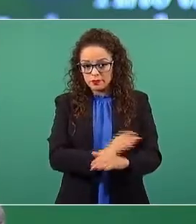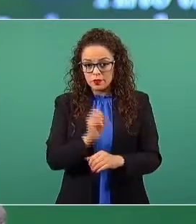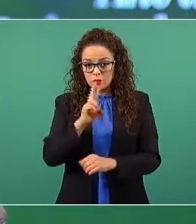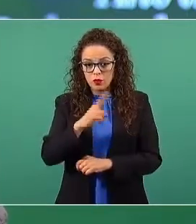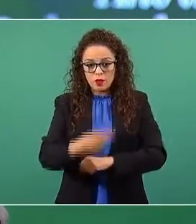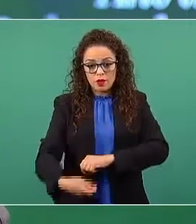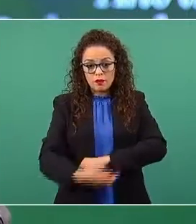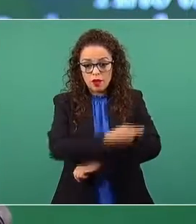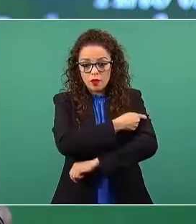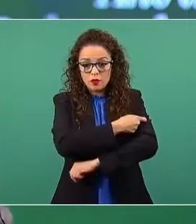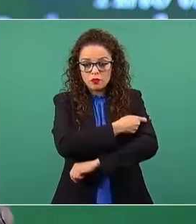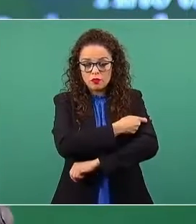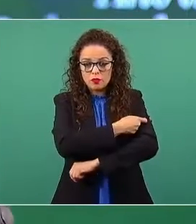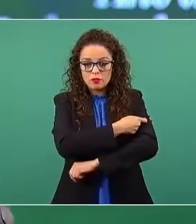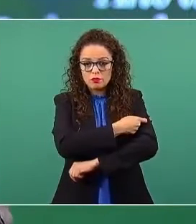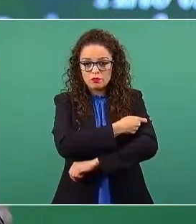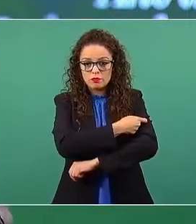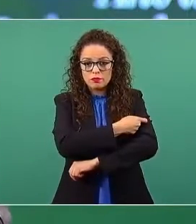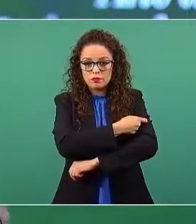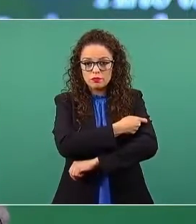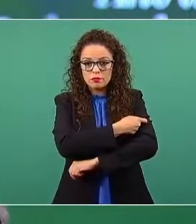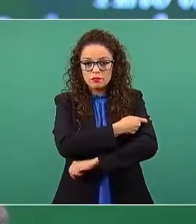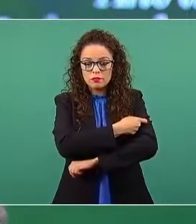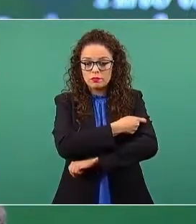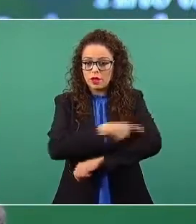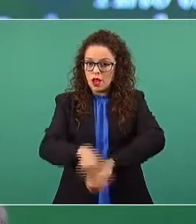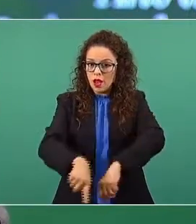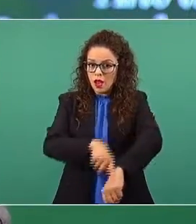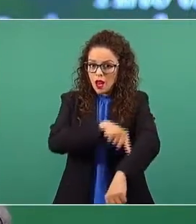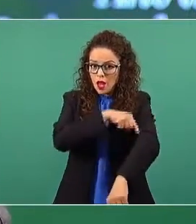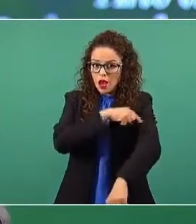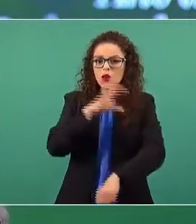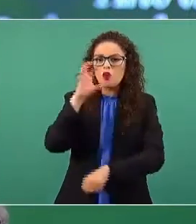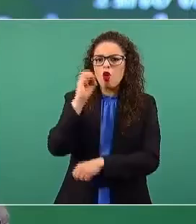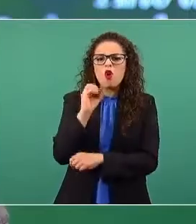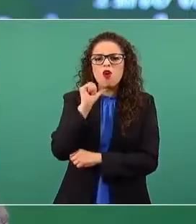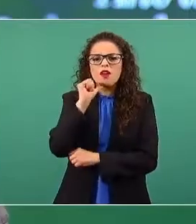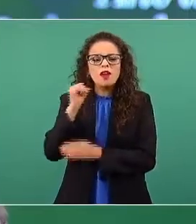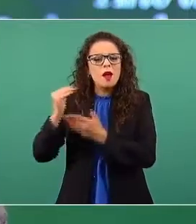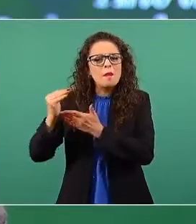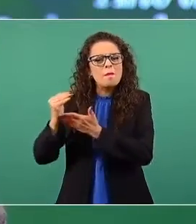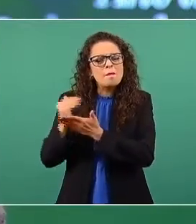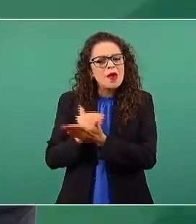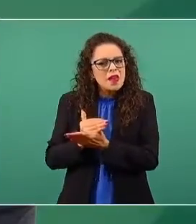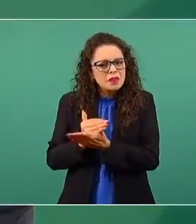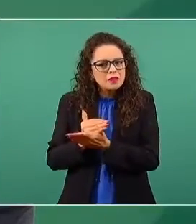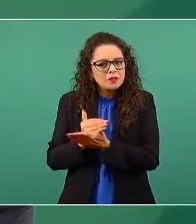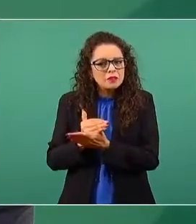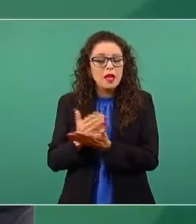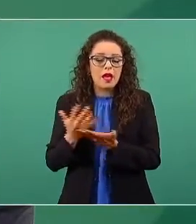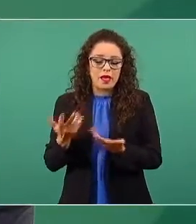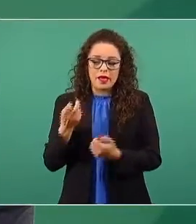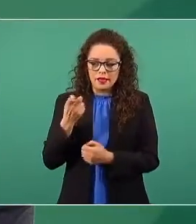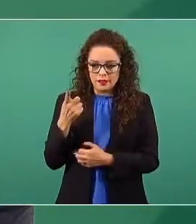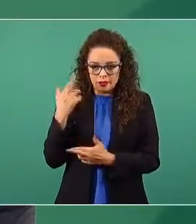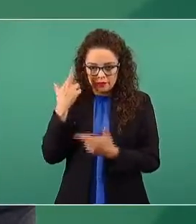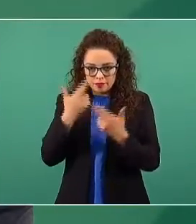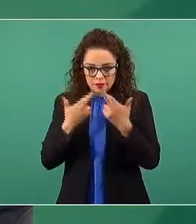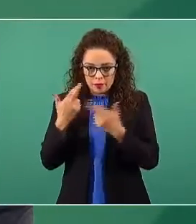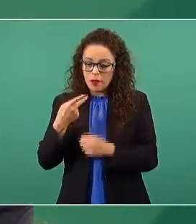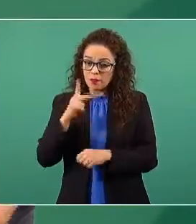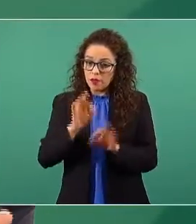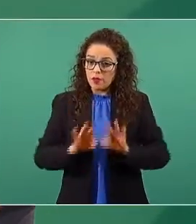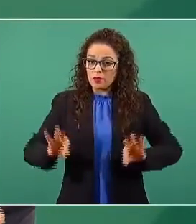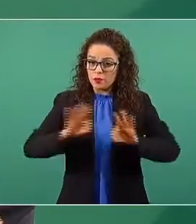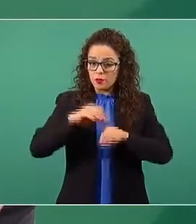vacuna pudiera no ser tan duradera como se espera. Cabe destacar, lo hemos dicho también muchas veces,